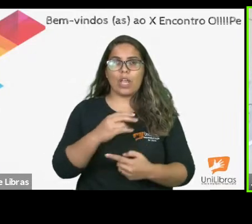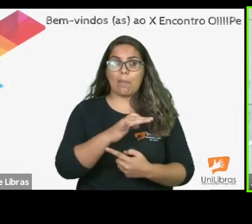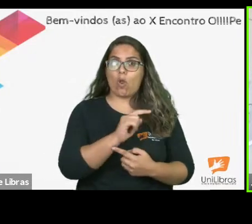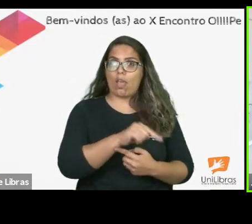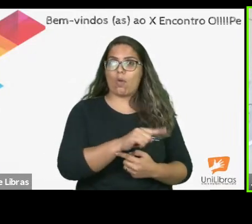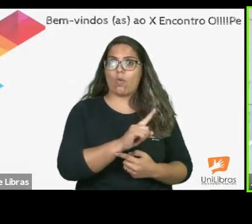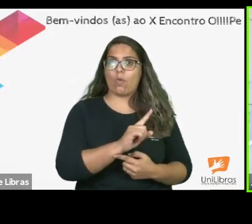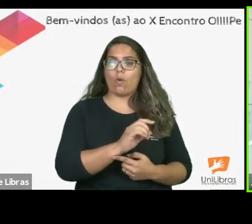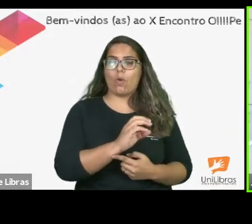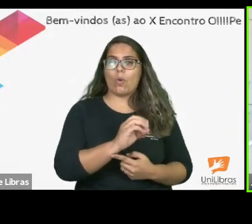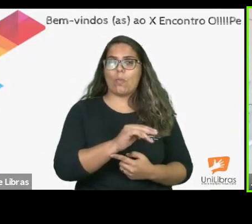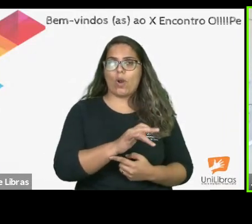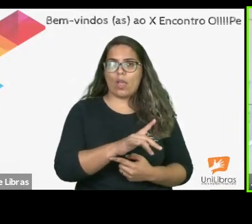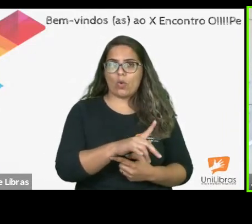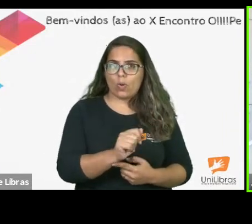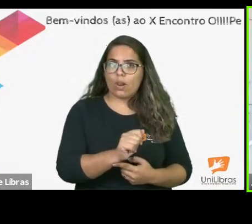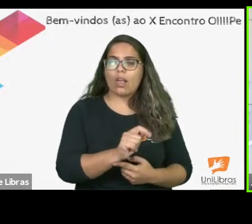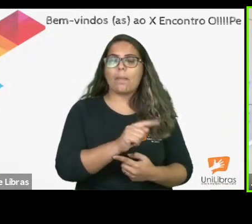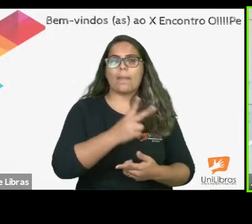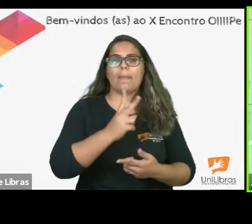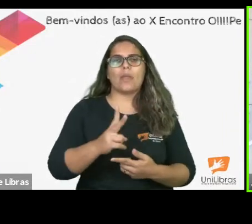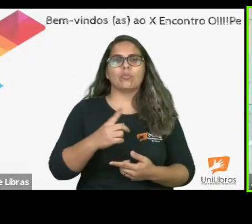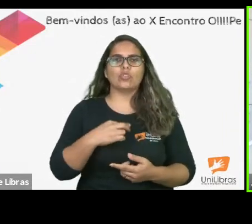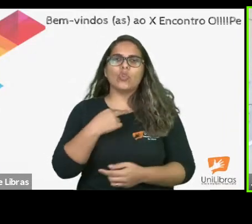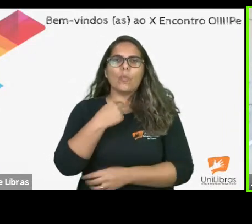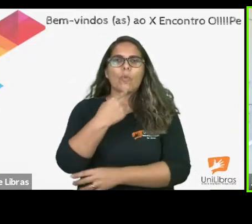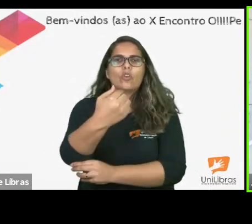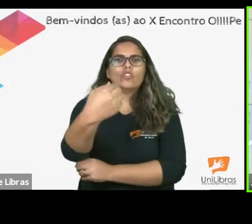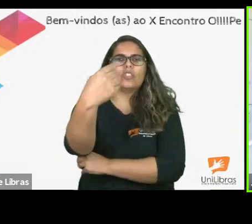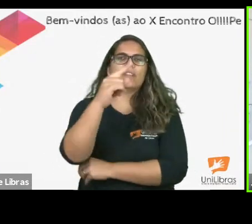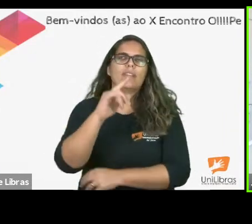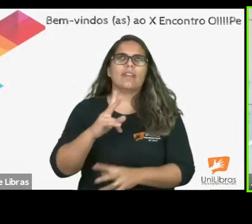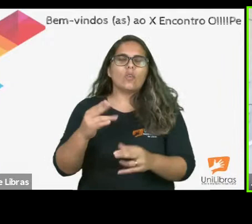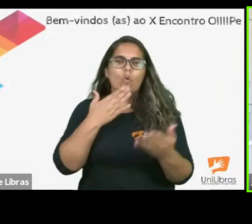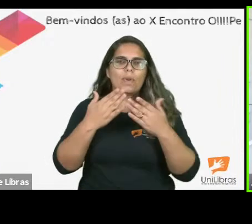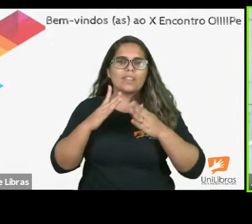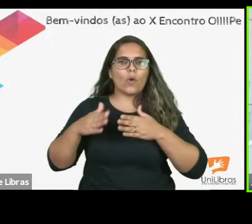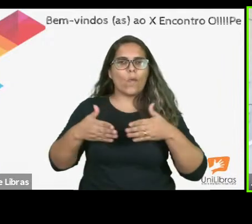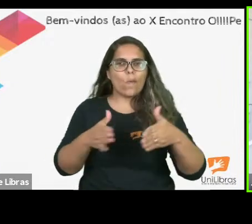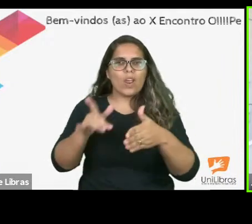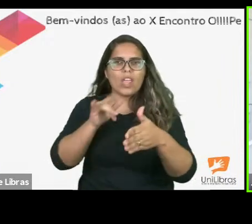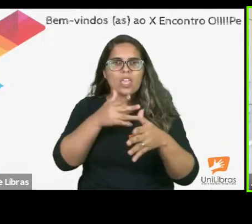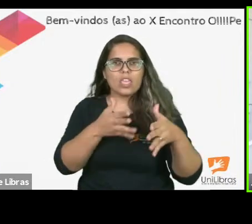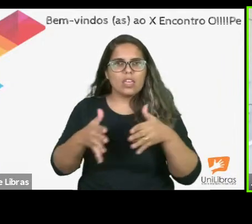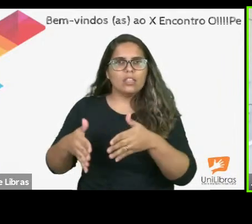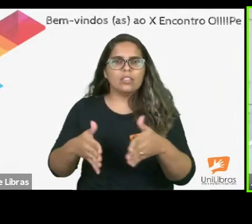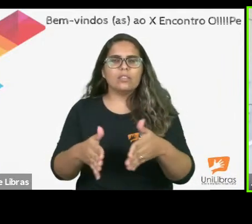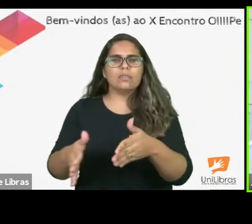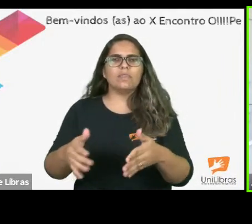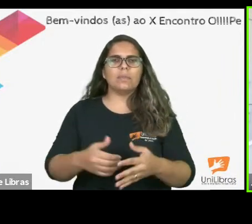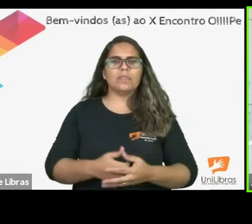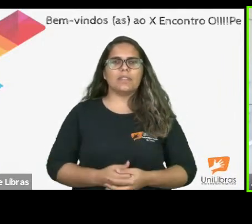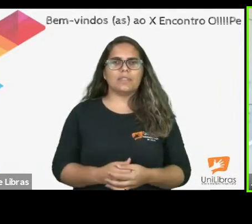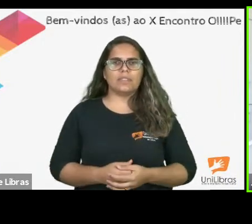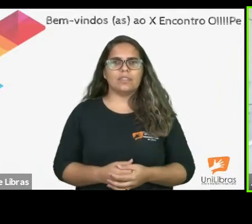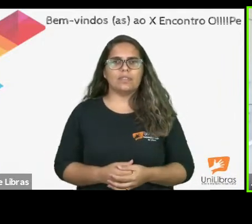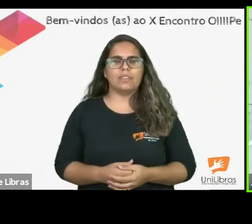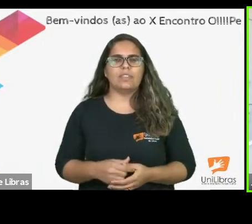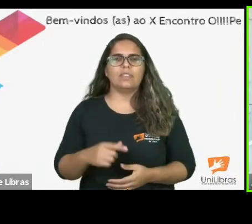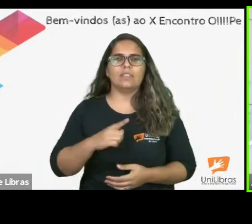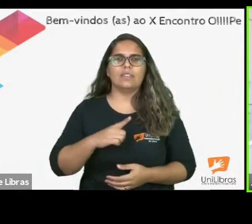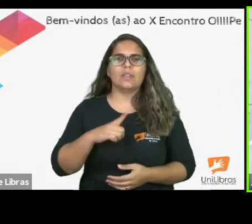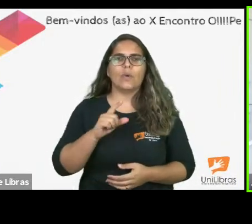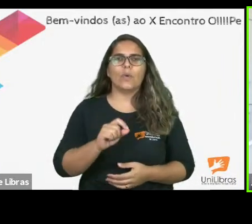moléculas. De la misma manera uno puede distinguir un río, es la relación cinética entre las moléculas de agua o en ese